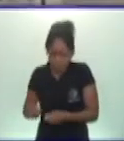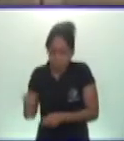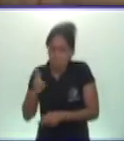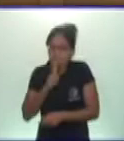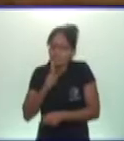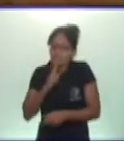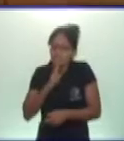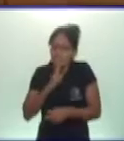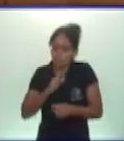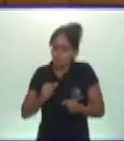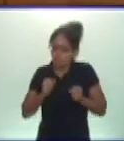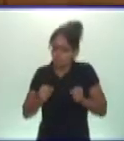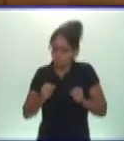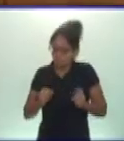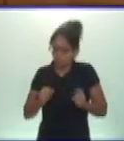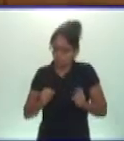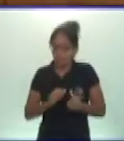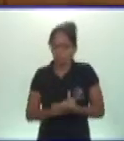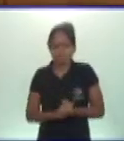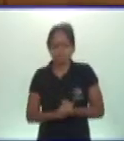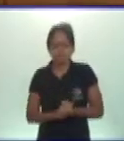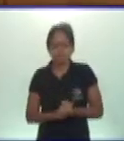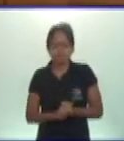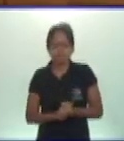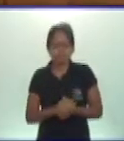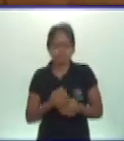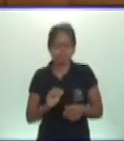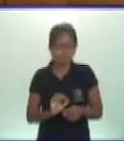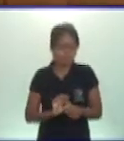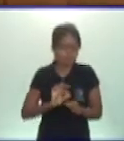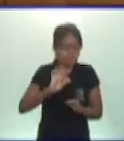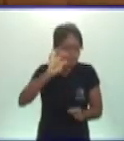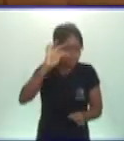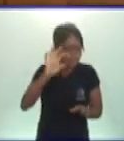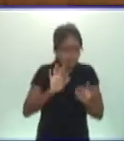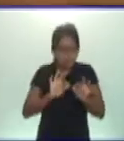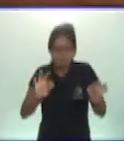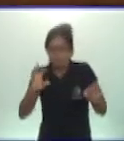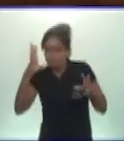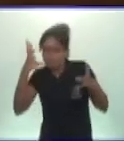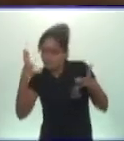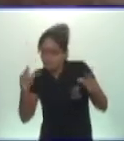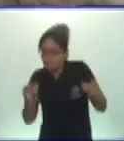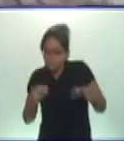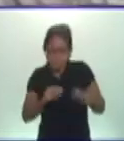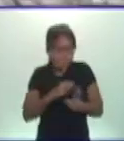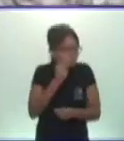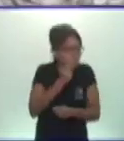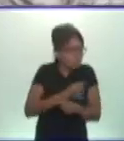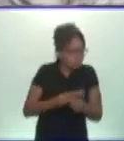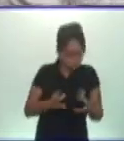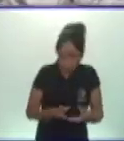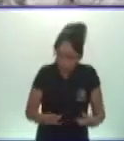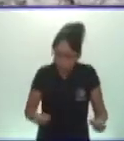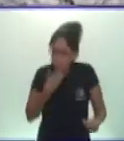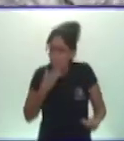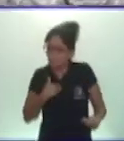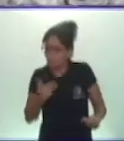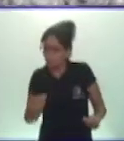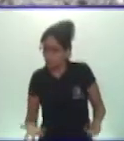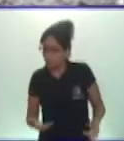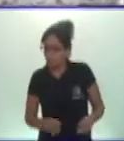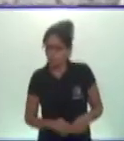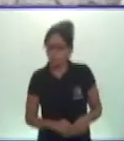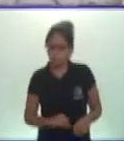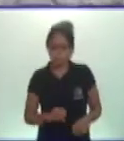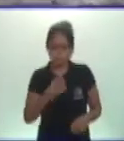y se hicieron levantamientos planimétricos, altimétricos y cálculos de dibujos de terrenos. Se impermeabilizó la roca porosa